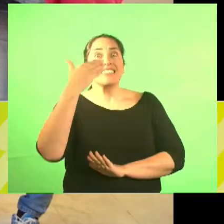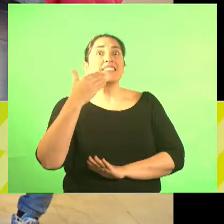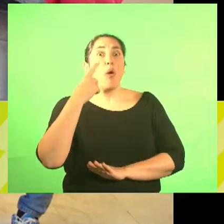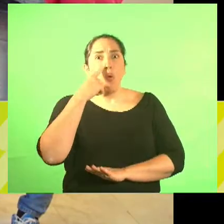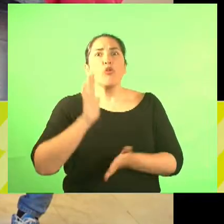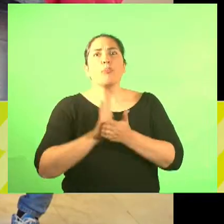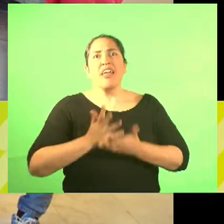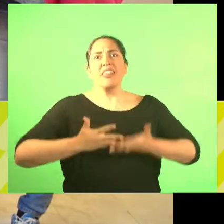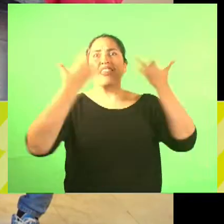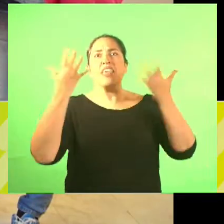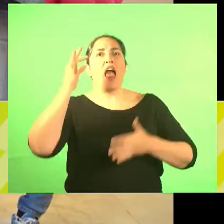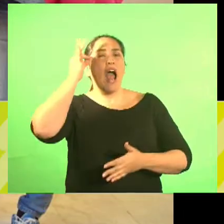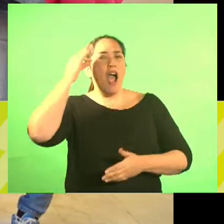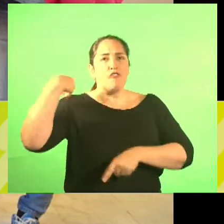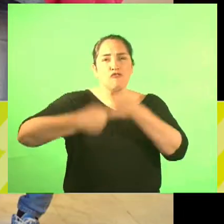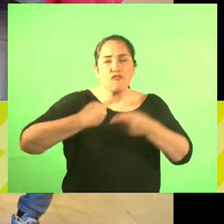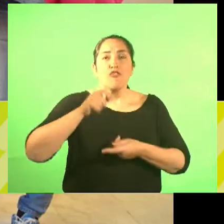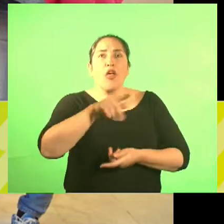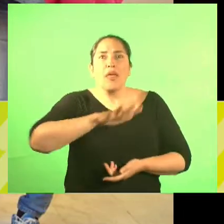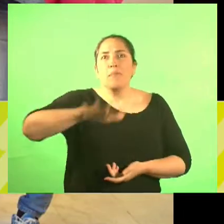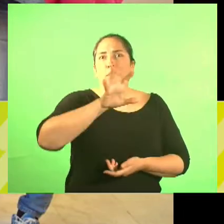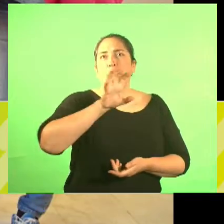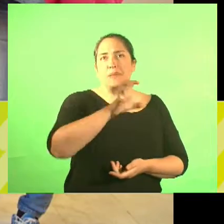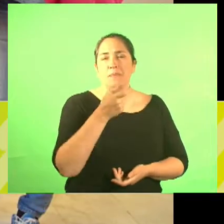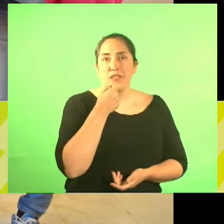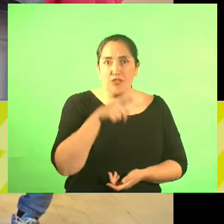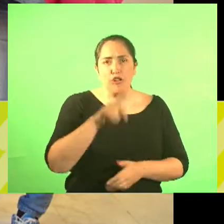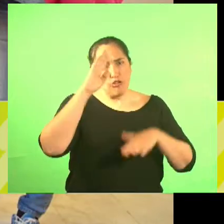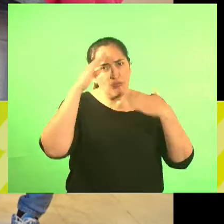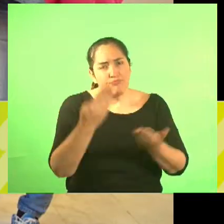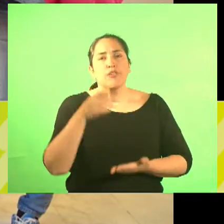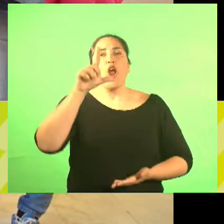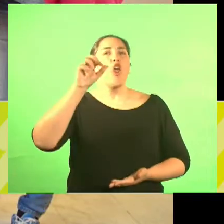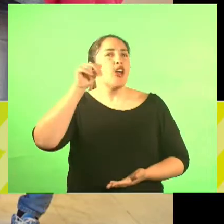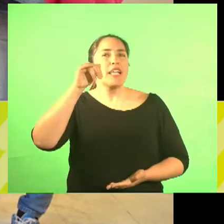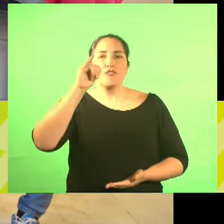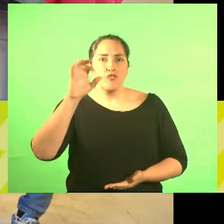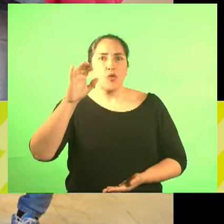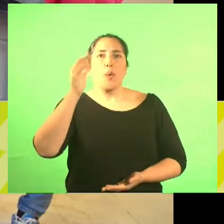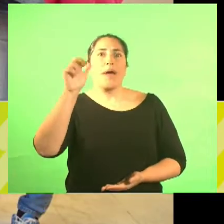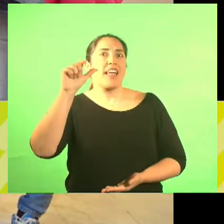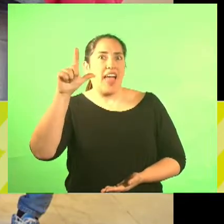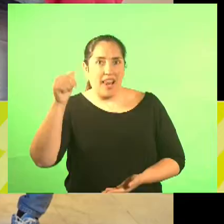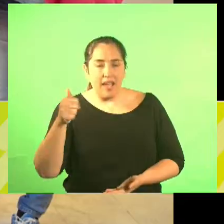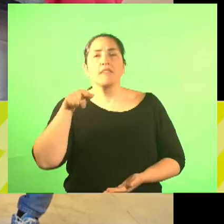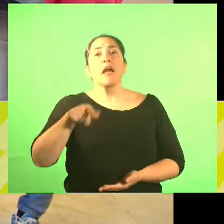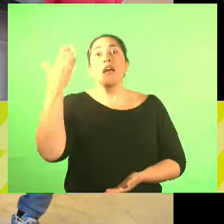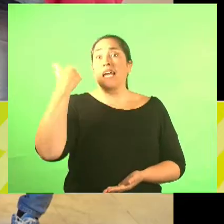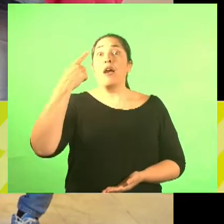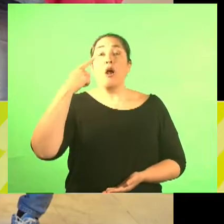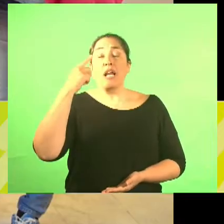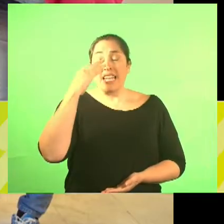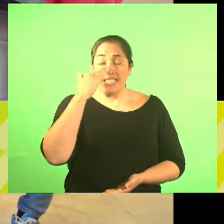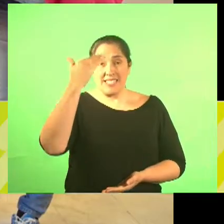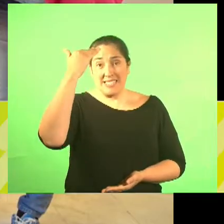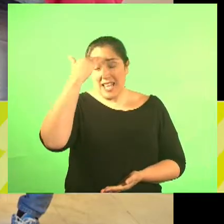Día de los Afromendocines en conmemoración al coronel Lorenzo Barcala, quien el 15 de junio